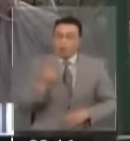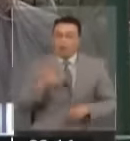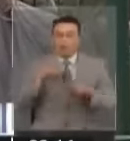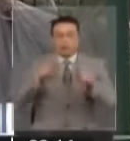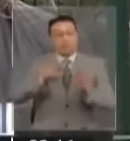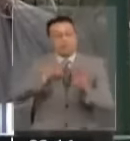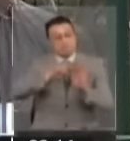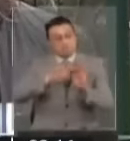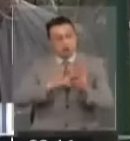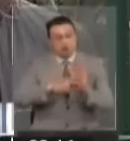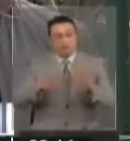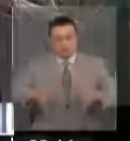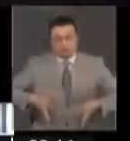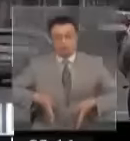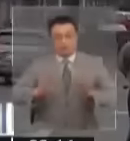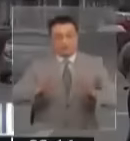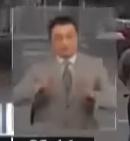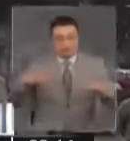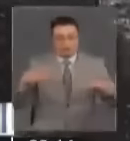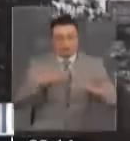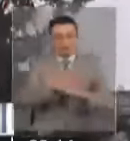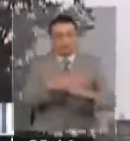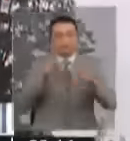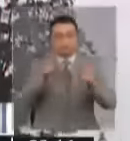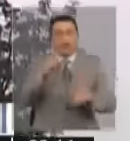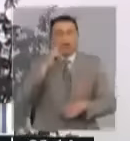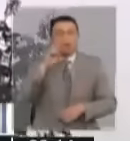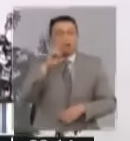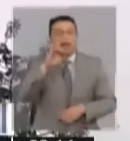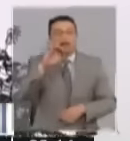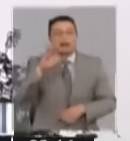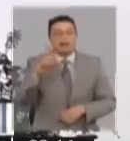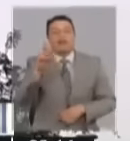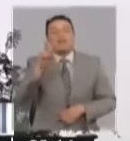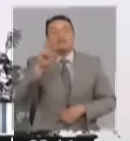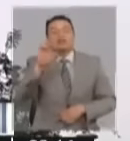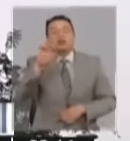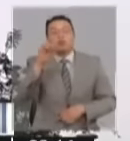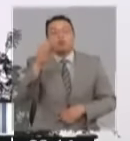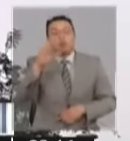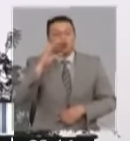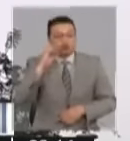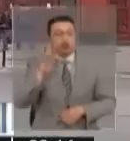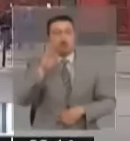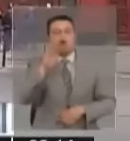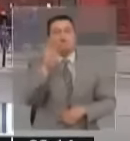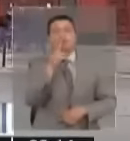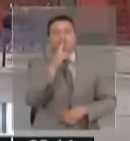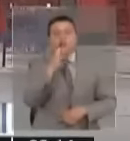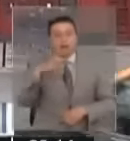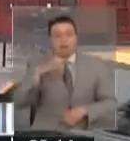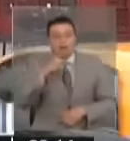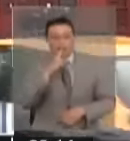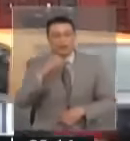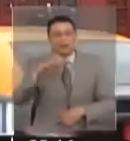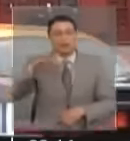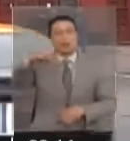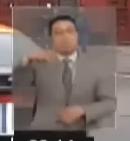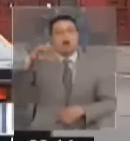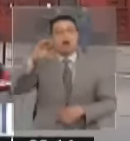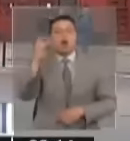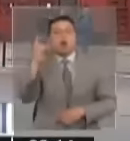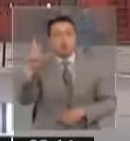modificación a los ejes viales, que significa Irarrázaval, Vespucio, Bustamante, Macul, Pedro de Valdivia. En